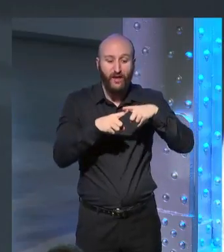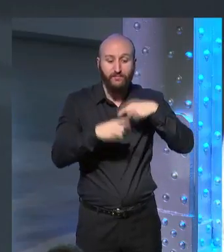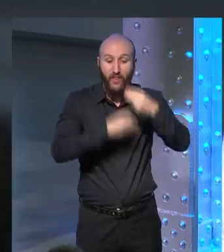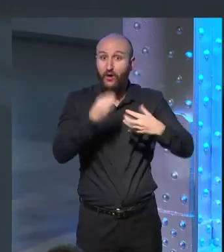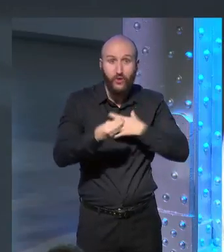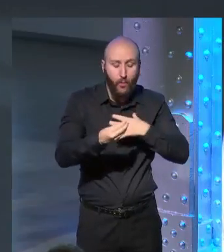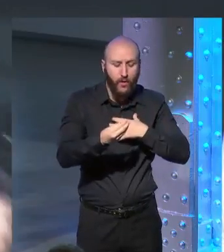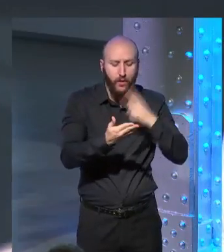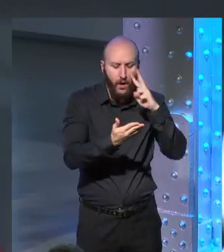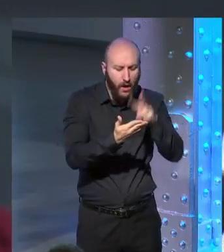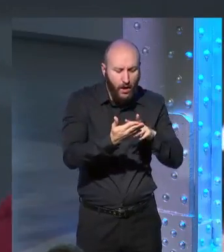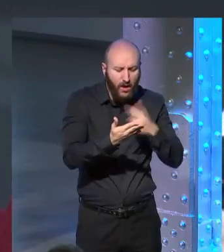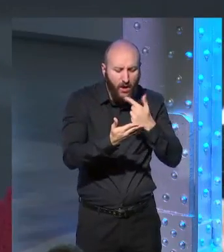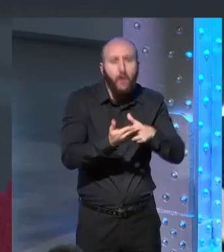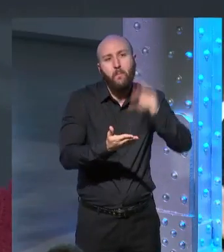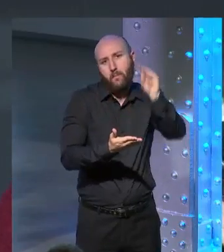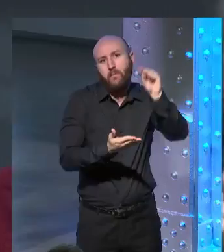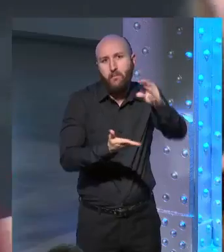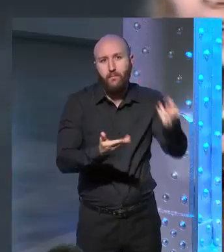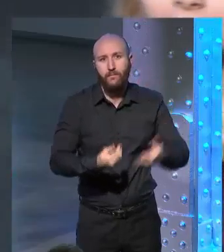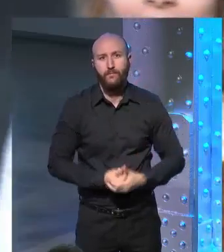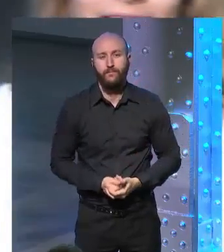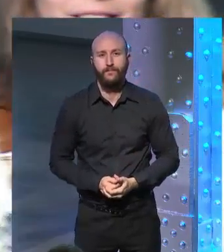y pregunto.